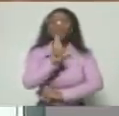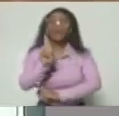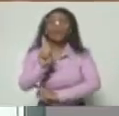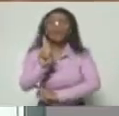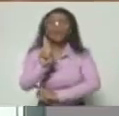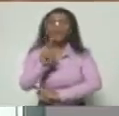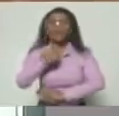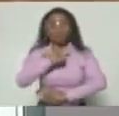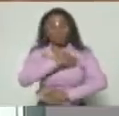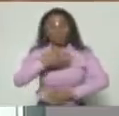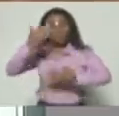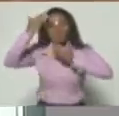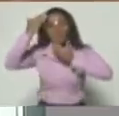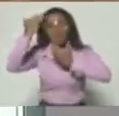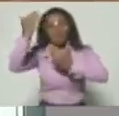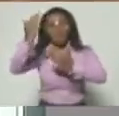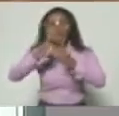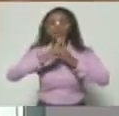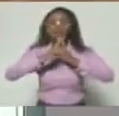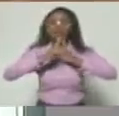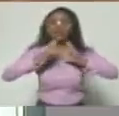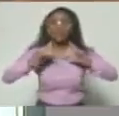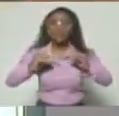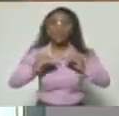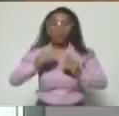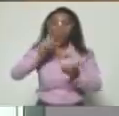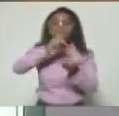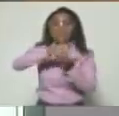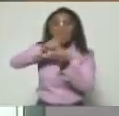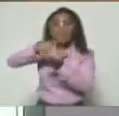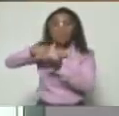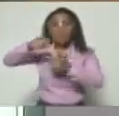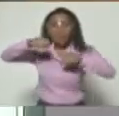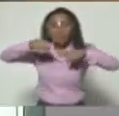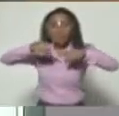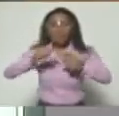Quiero saludar a todos los presentes,